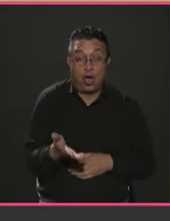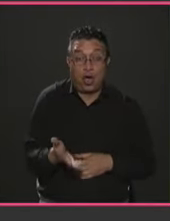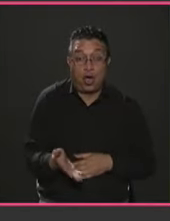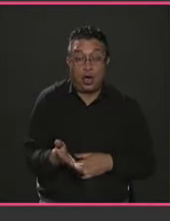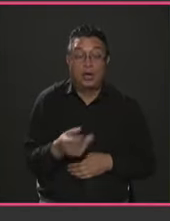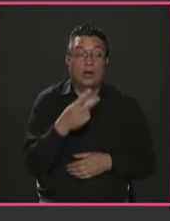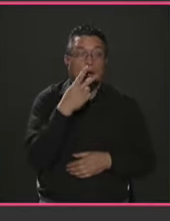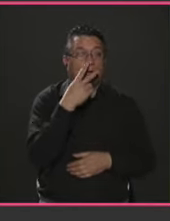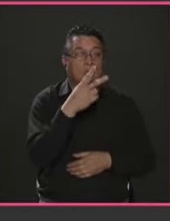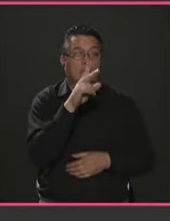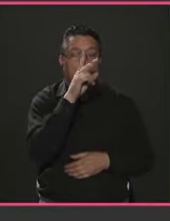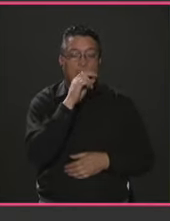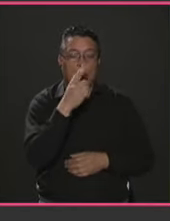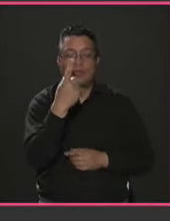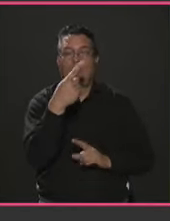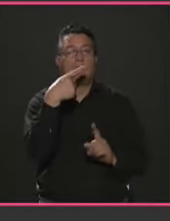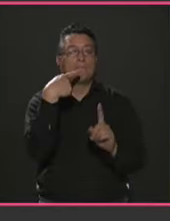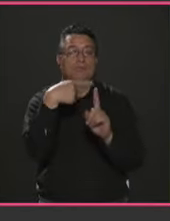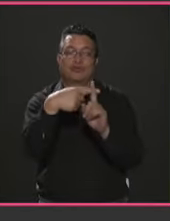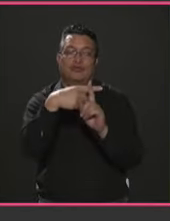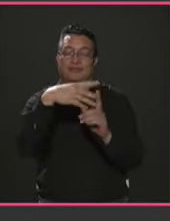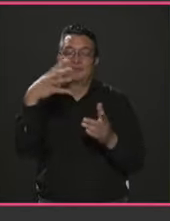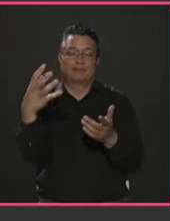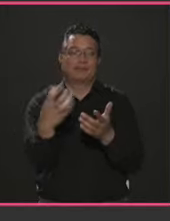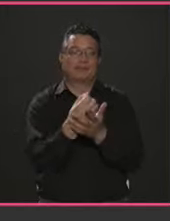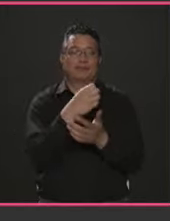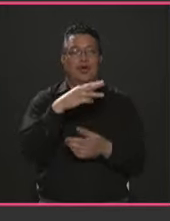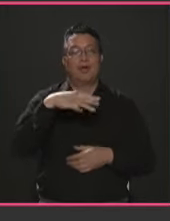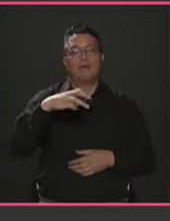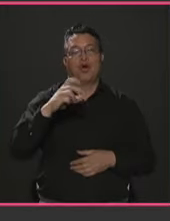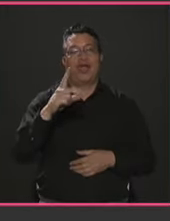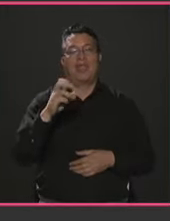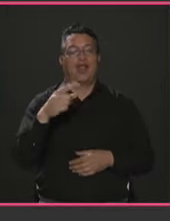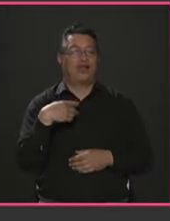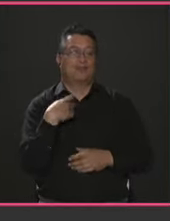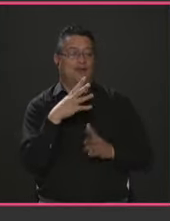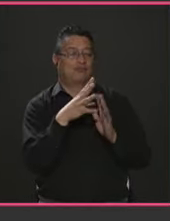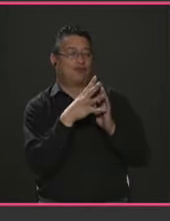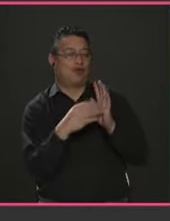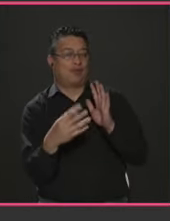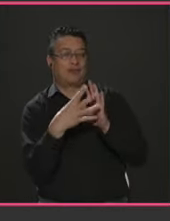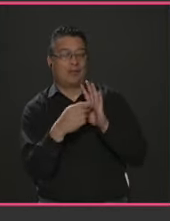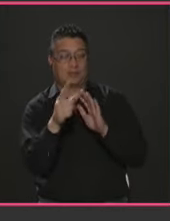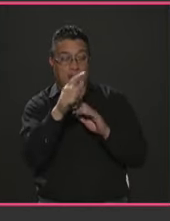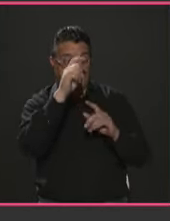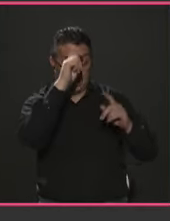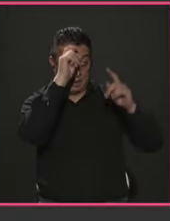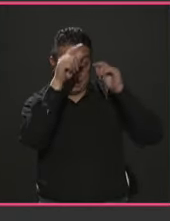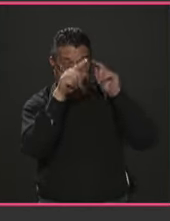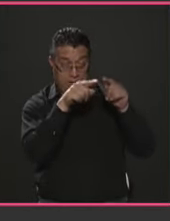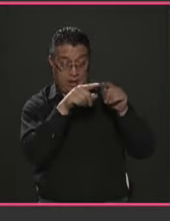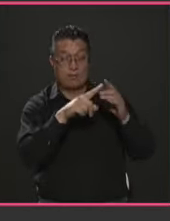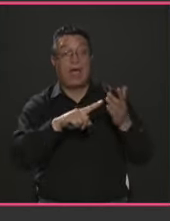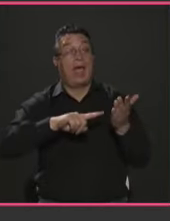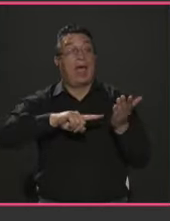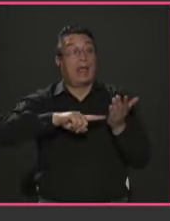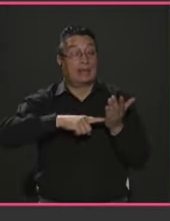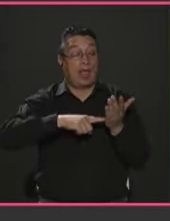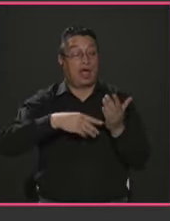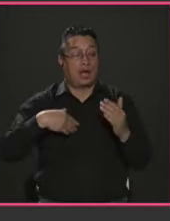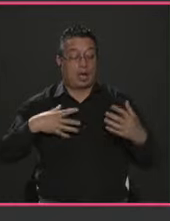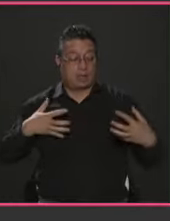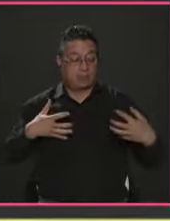Digamos como un caso de éxito un un modelo a seguir en sentido que hay un artista que tiene una idea y las tecnologías